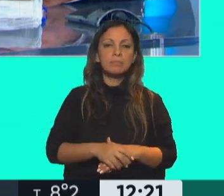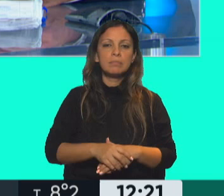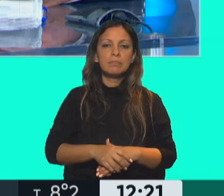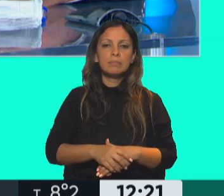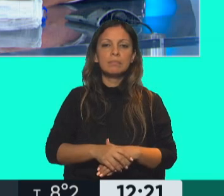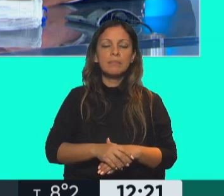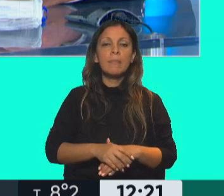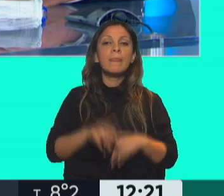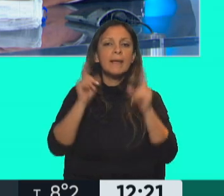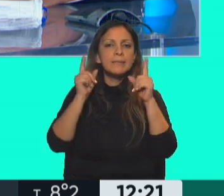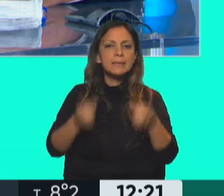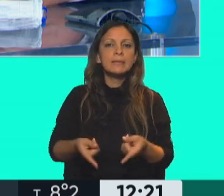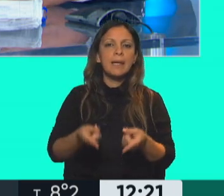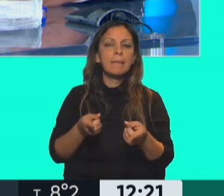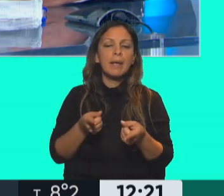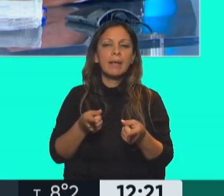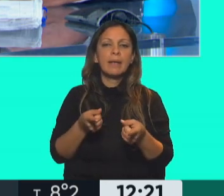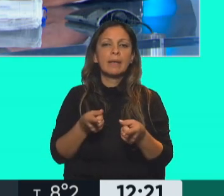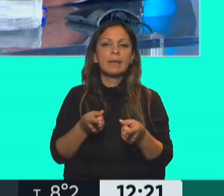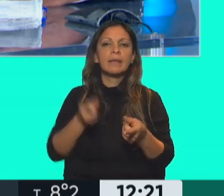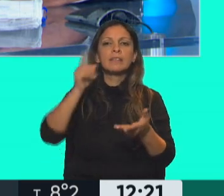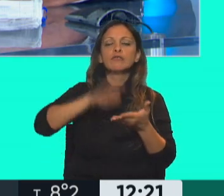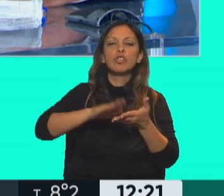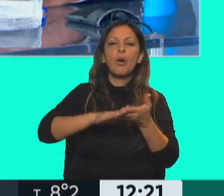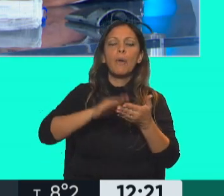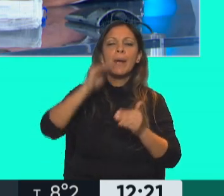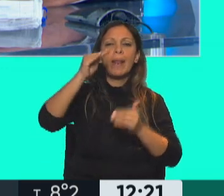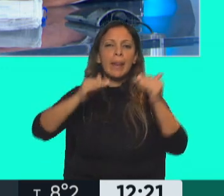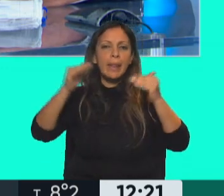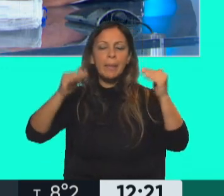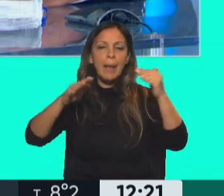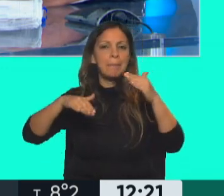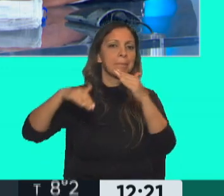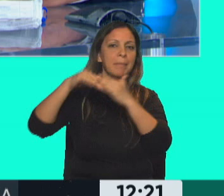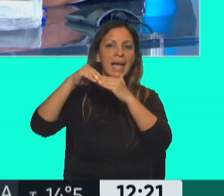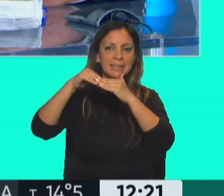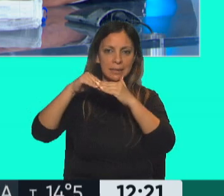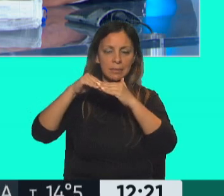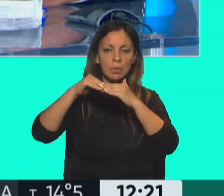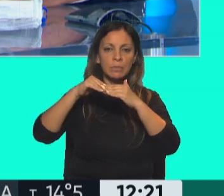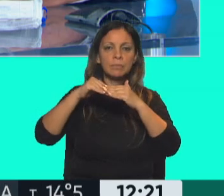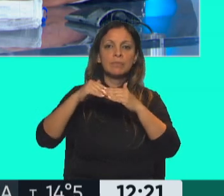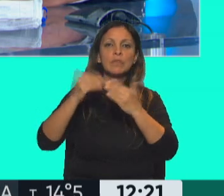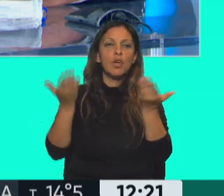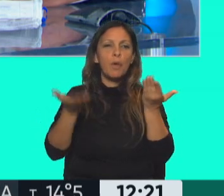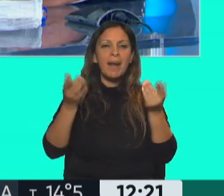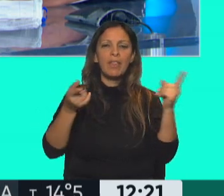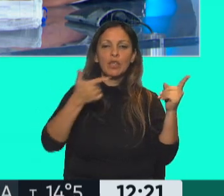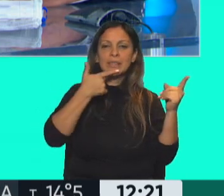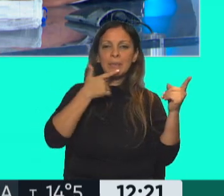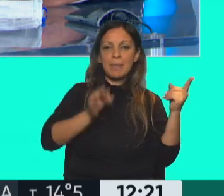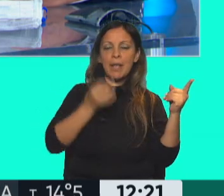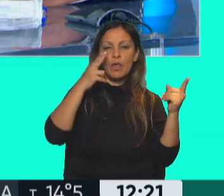ya estamos muy cerquita de lo que fue el máximo nivel que marca este indicador, que fue en septiembre de 2017,